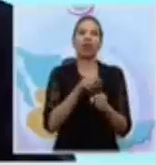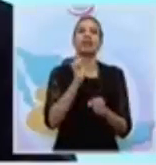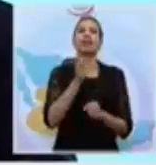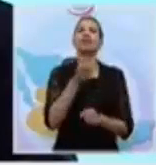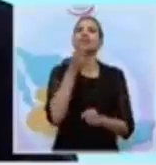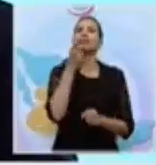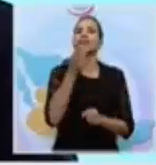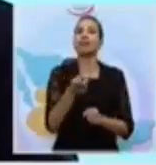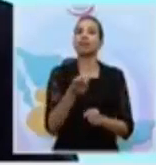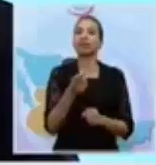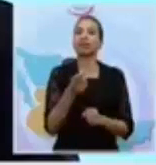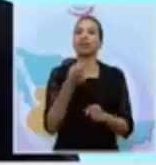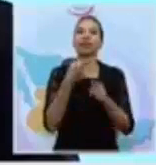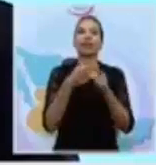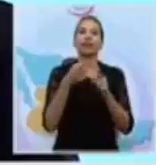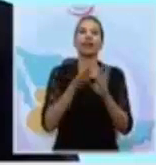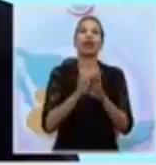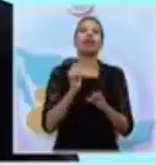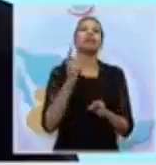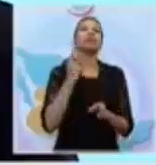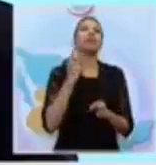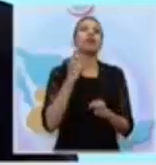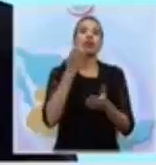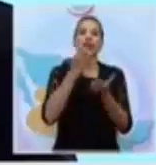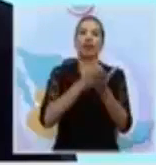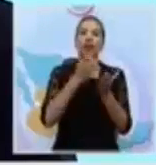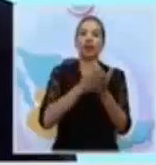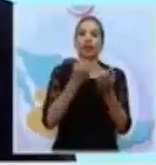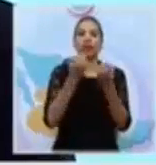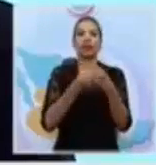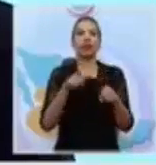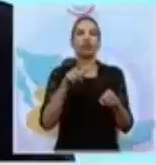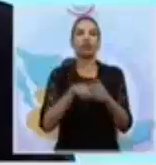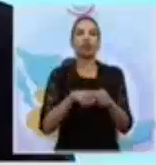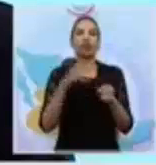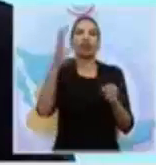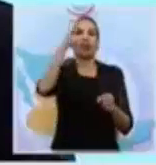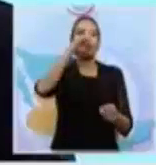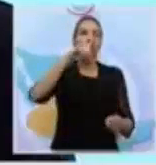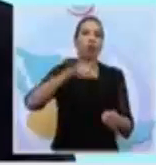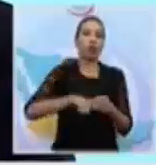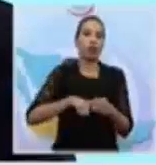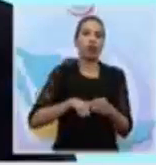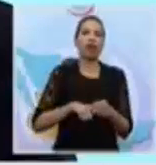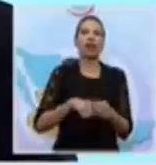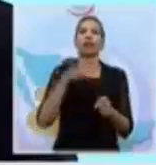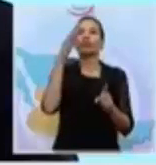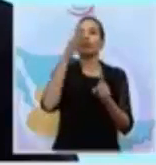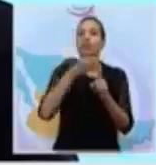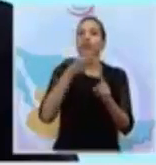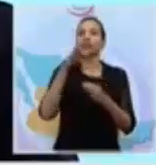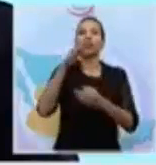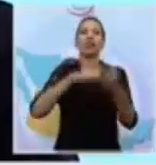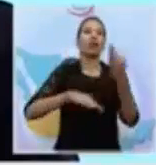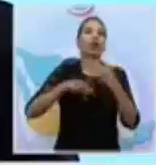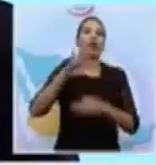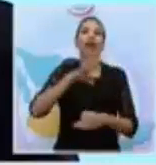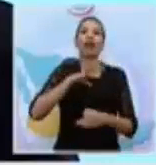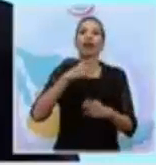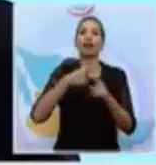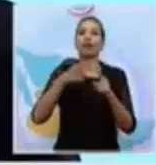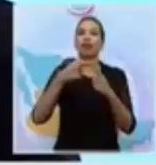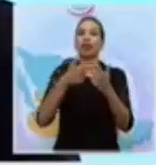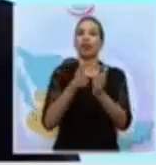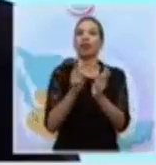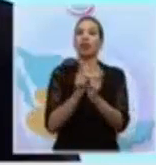decir, que incluya tanto la política económica como la social y la cultural. En el centro de toda concepción de